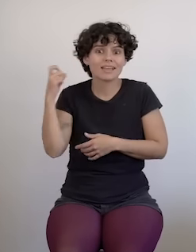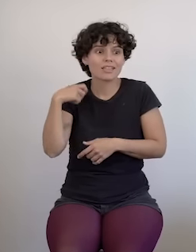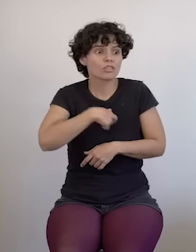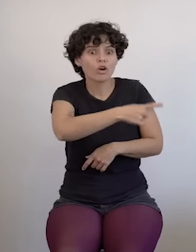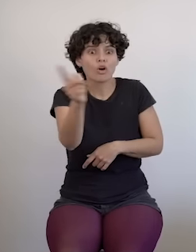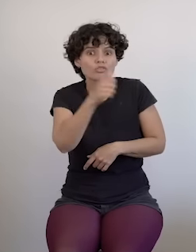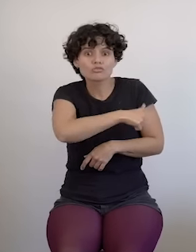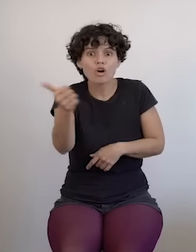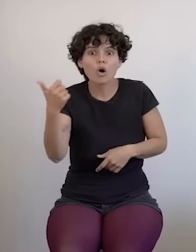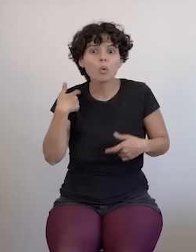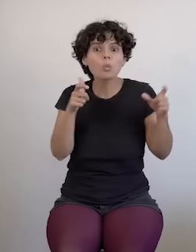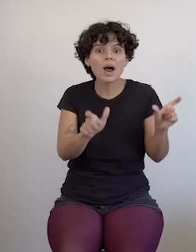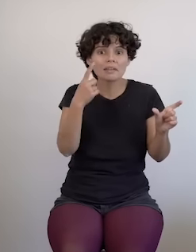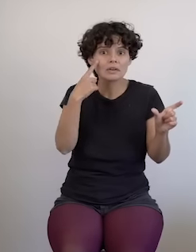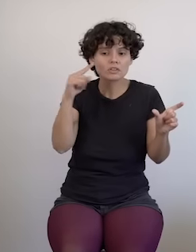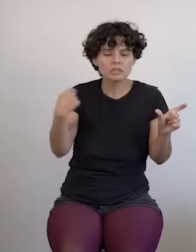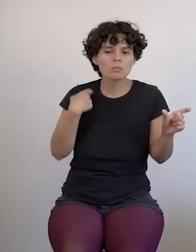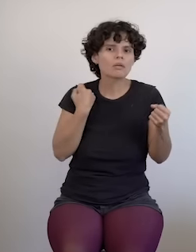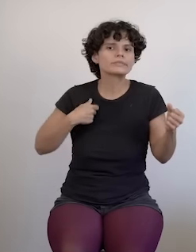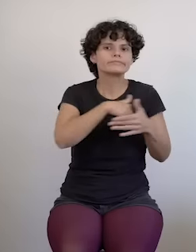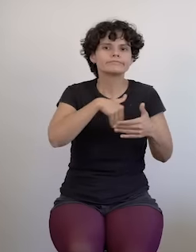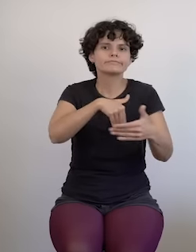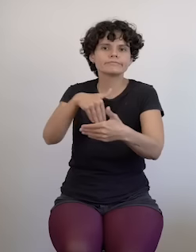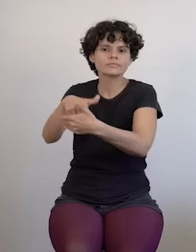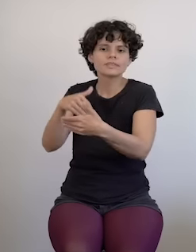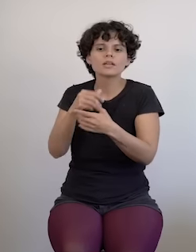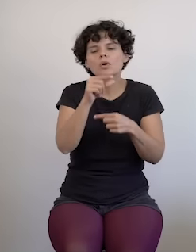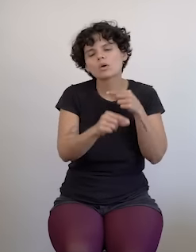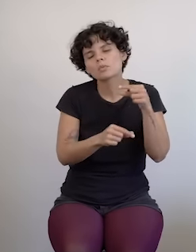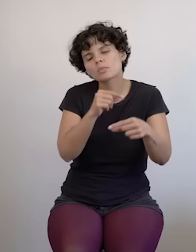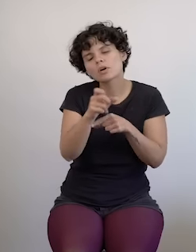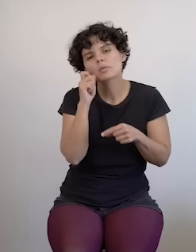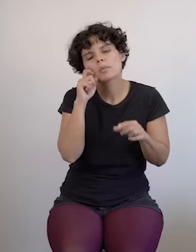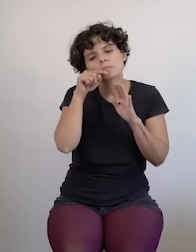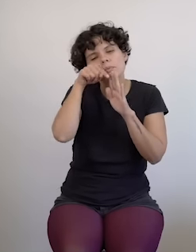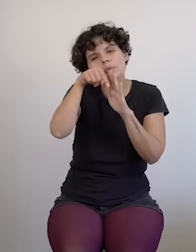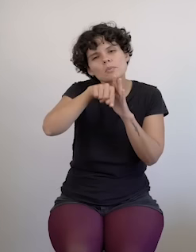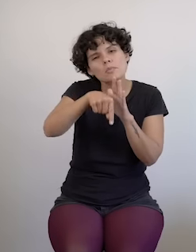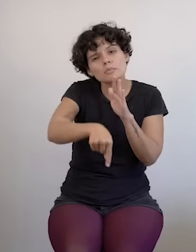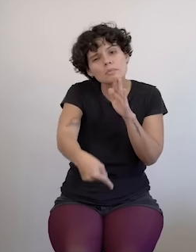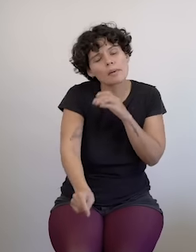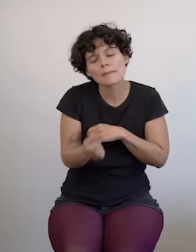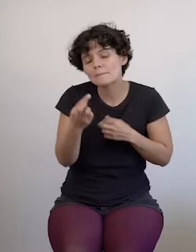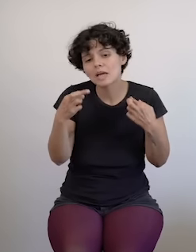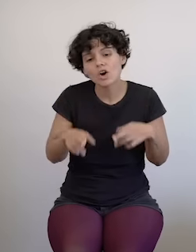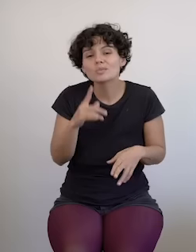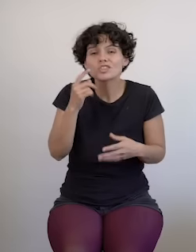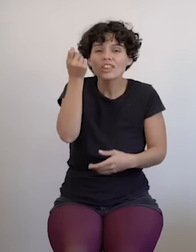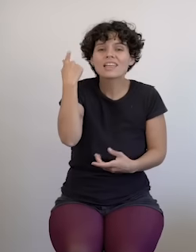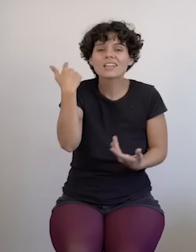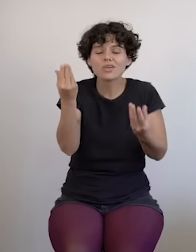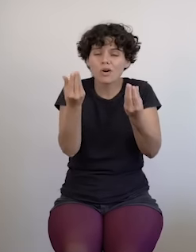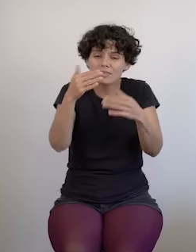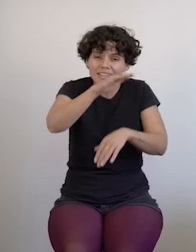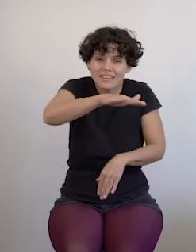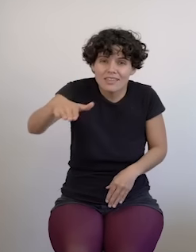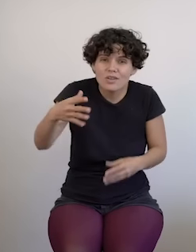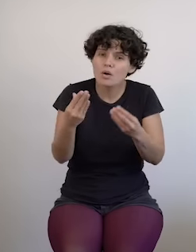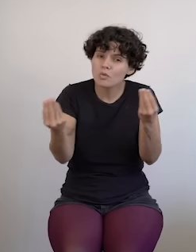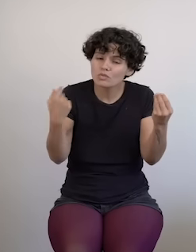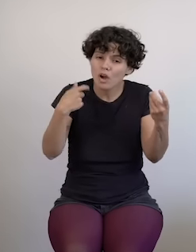ya vais viendo que no podía entrar en una tienda porque te conocen todos los guardias y sin querer una cosa te va llevando a otra y vais perdiendo el equilibrio, ¿cachai? Entonces yo